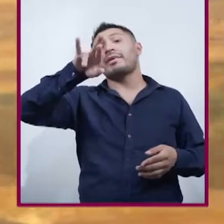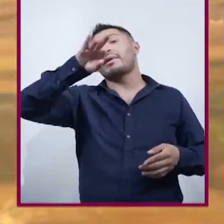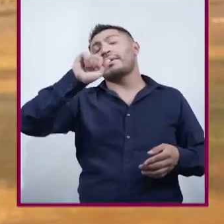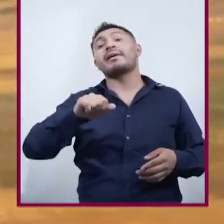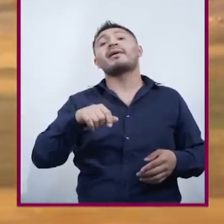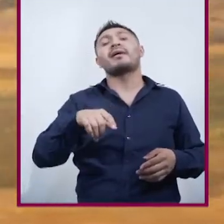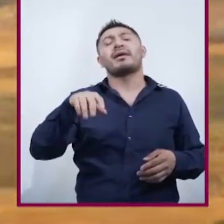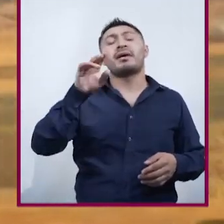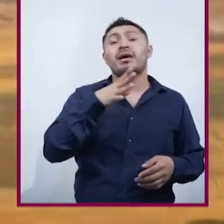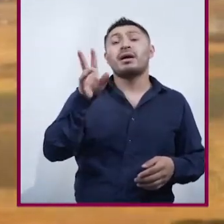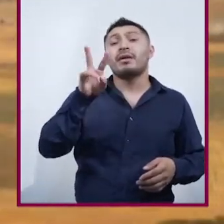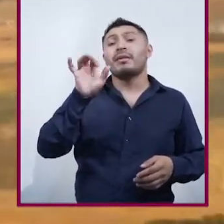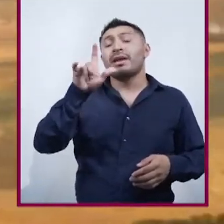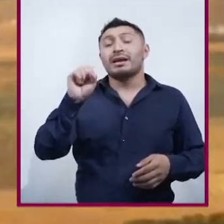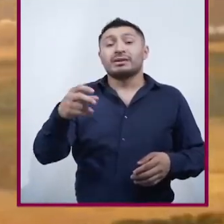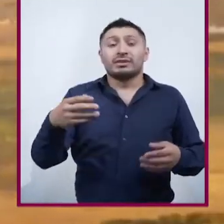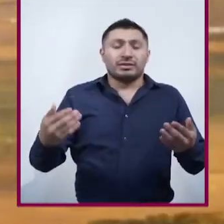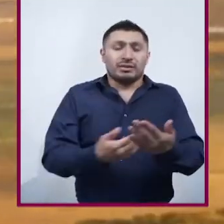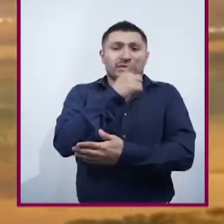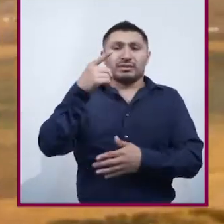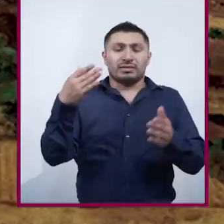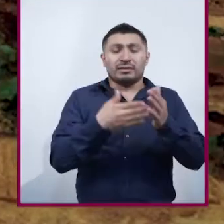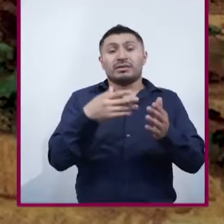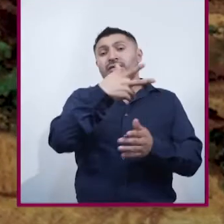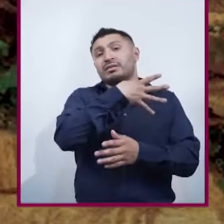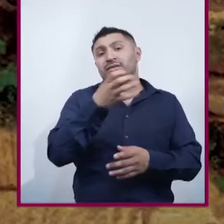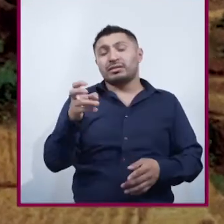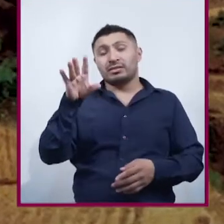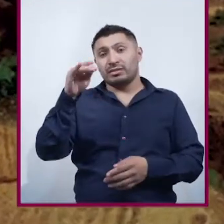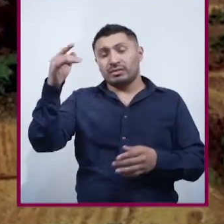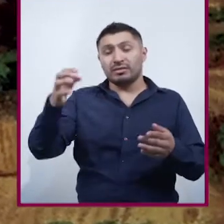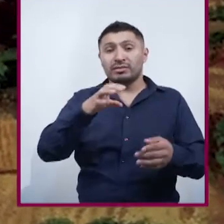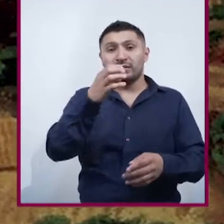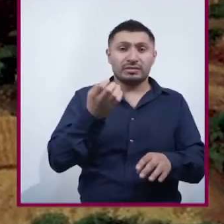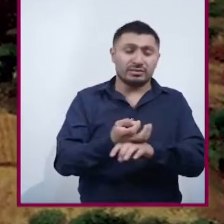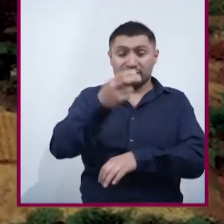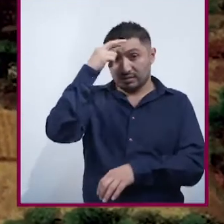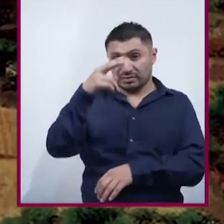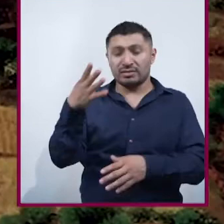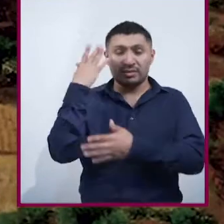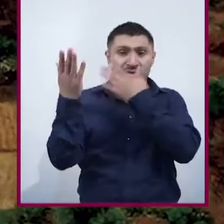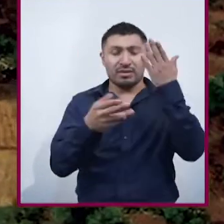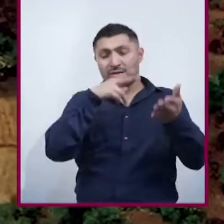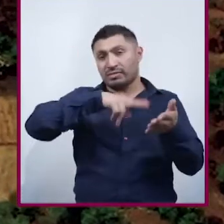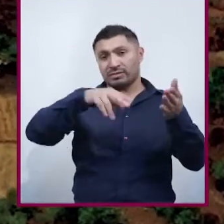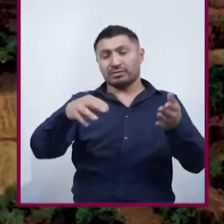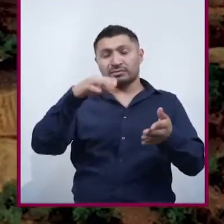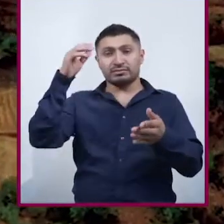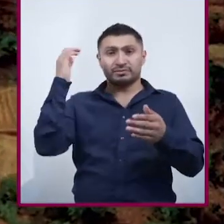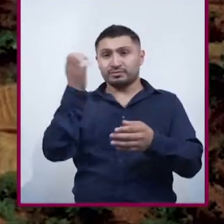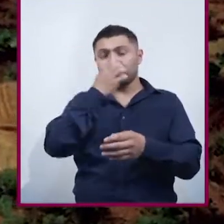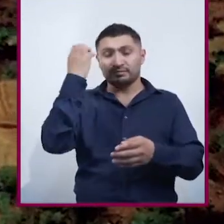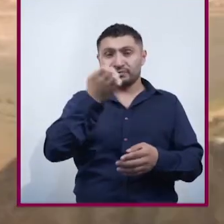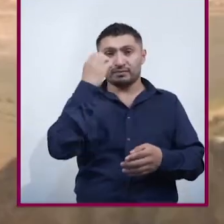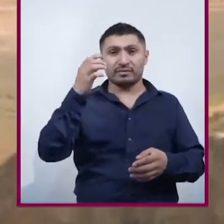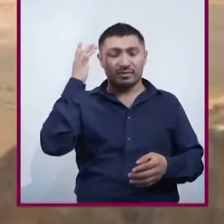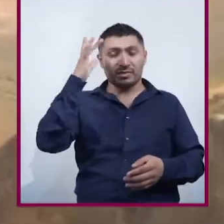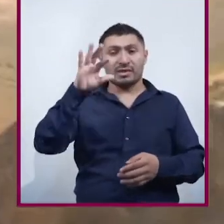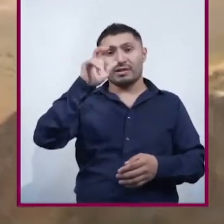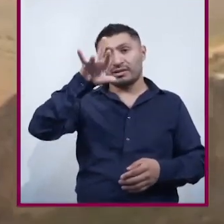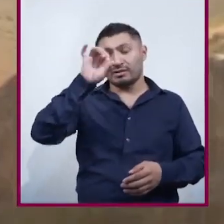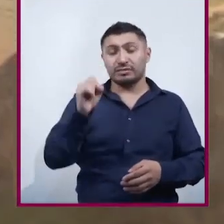Velasco, artista nacido en 1840 en el Estado de México, que además de estudiar pintura en la Academia de San